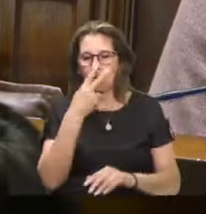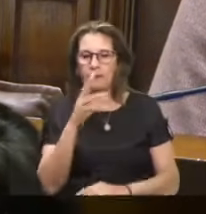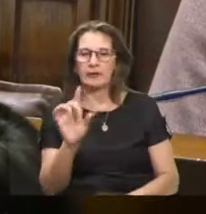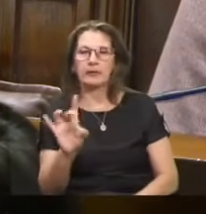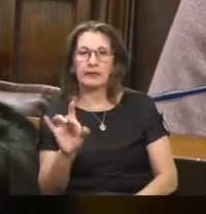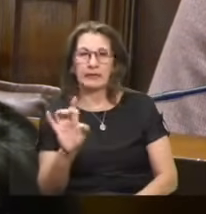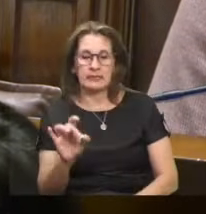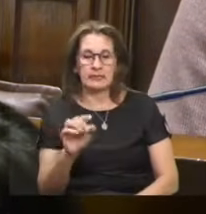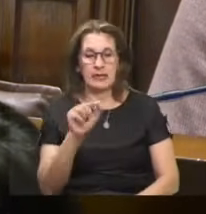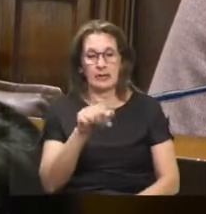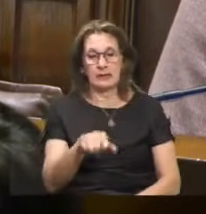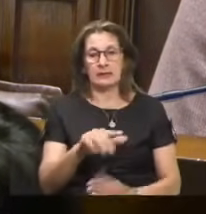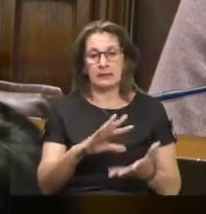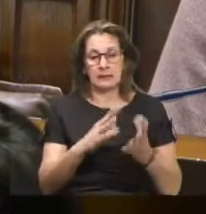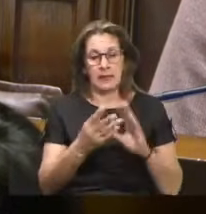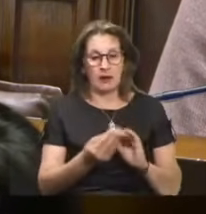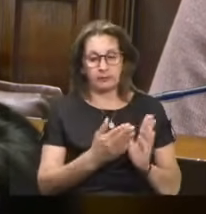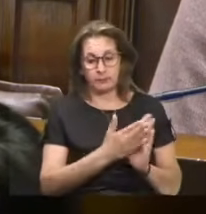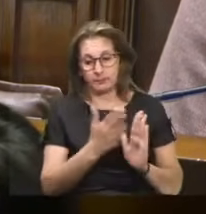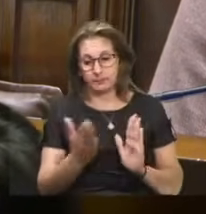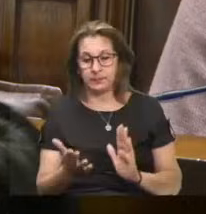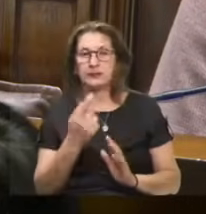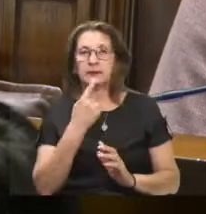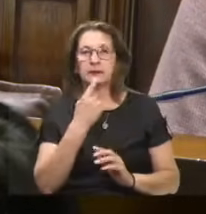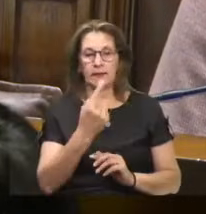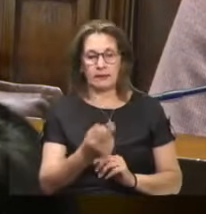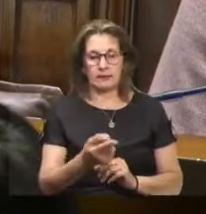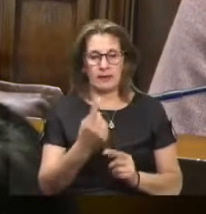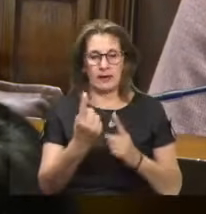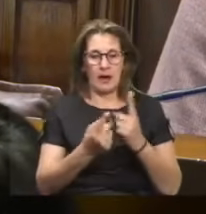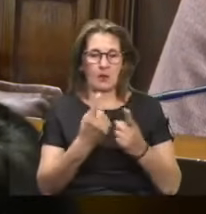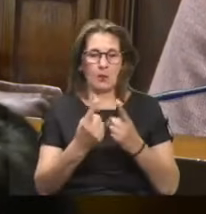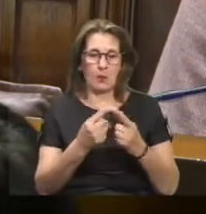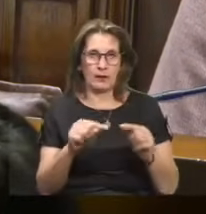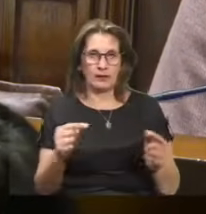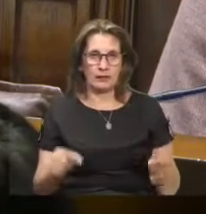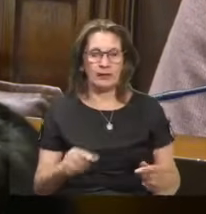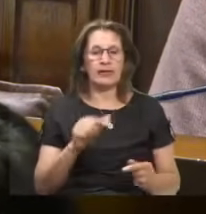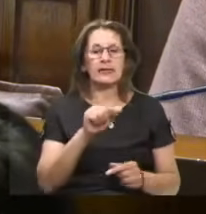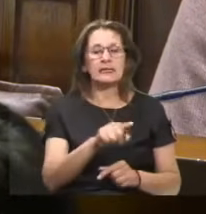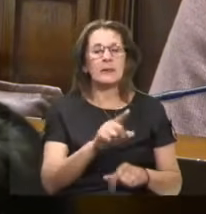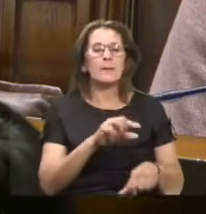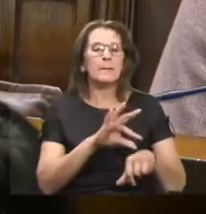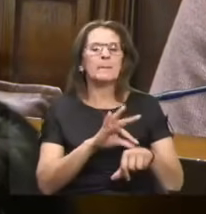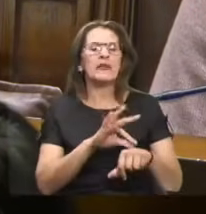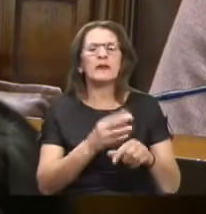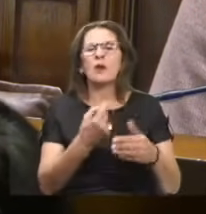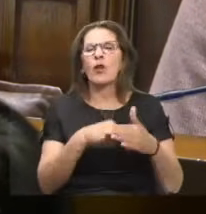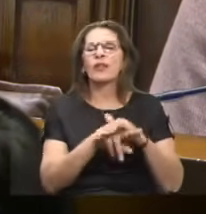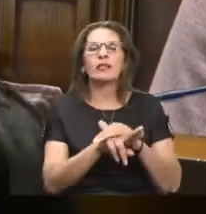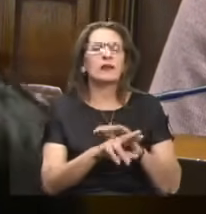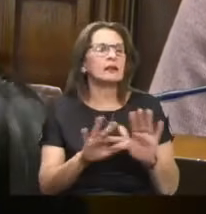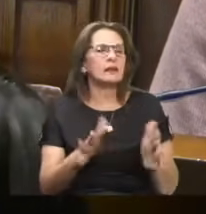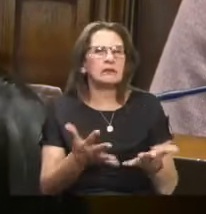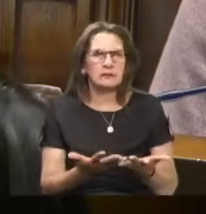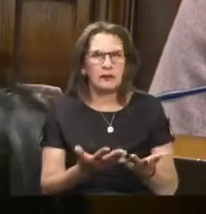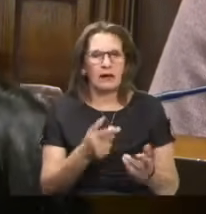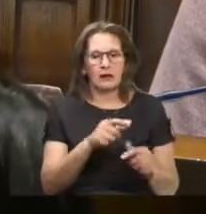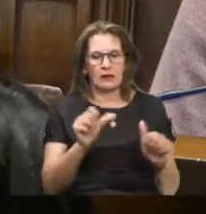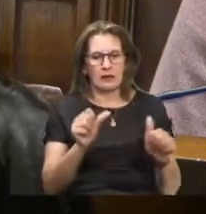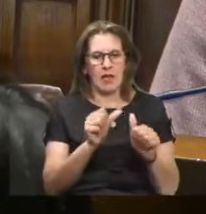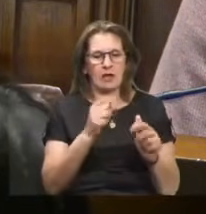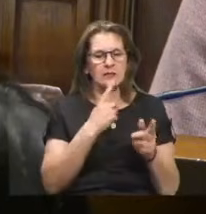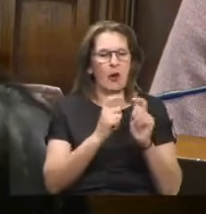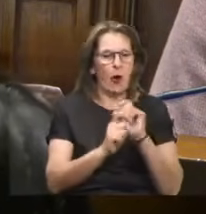En ese sentido, se decía en algunos de sus pasajes que es aquel médico internista que realiza